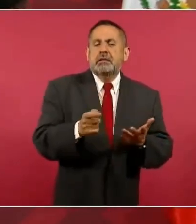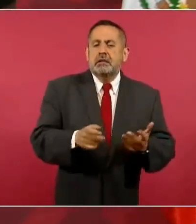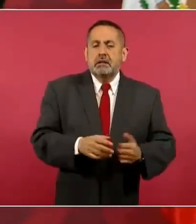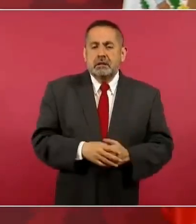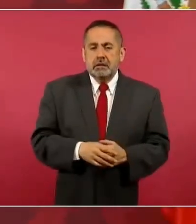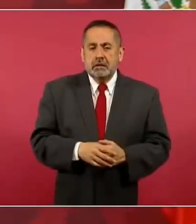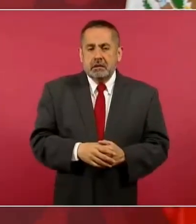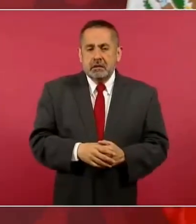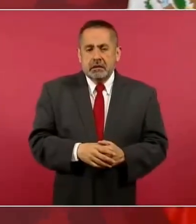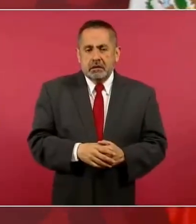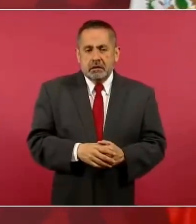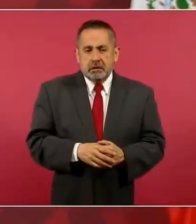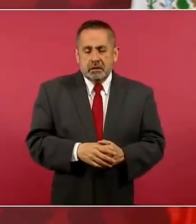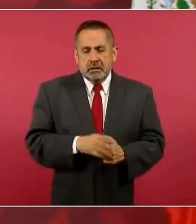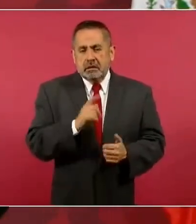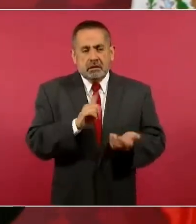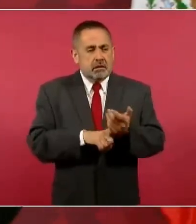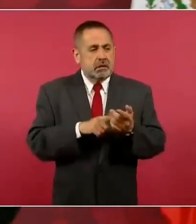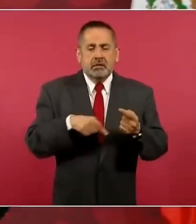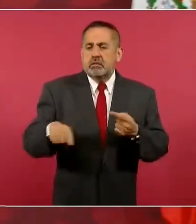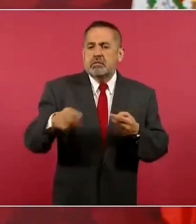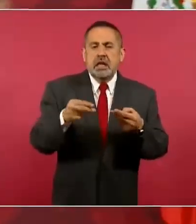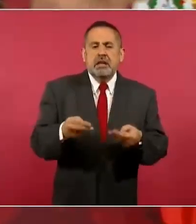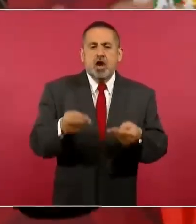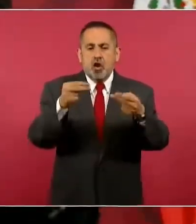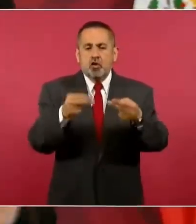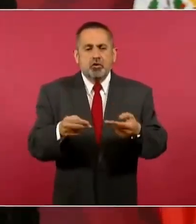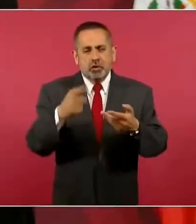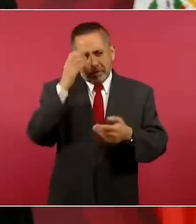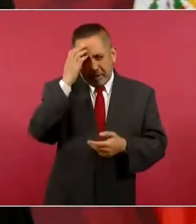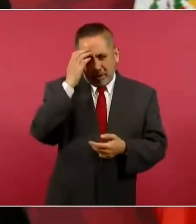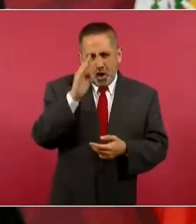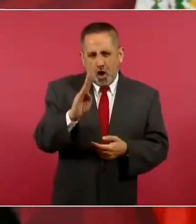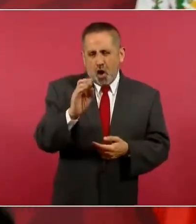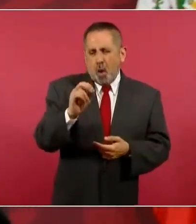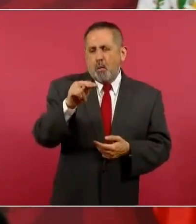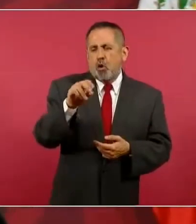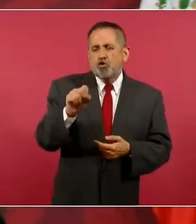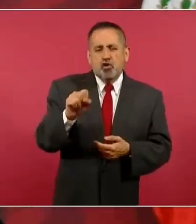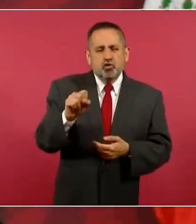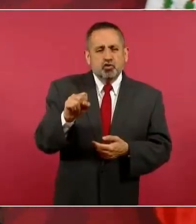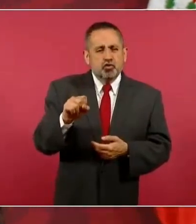al mercado financiero, son bonos,